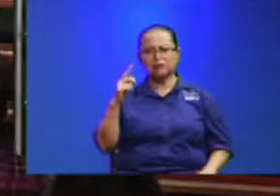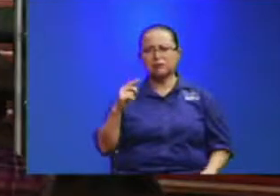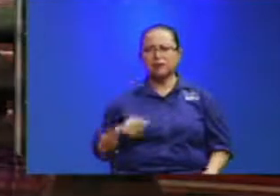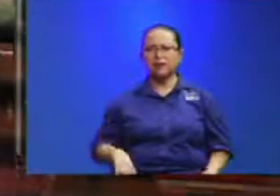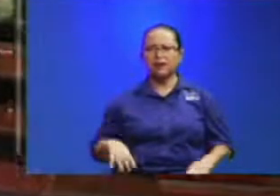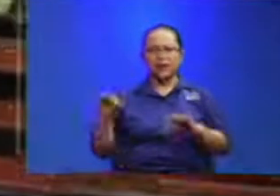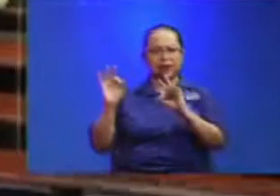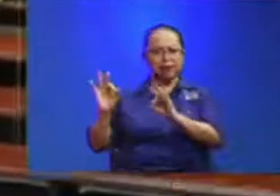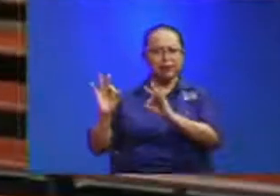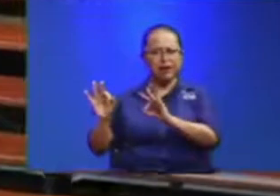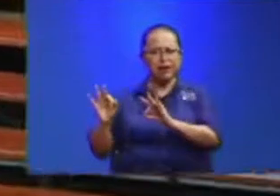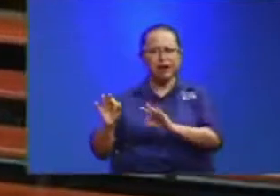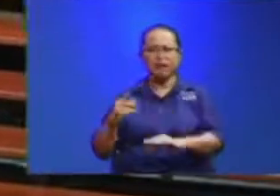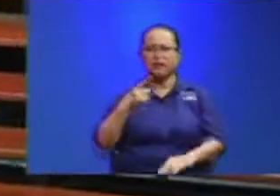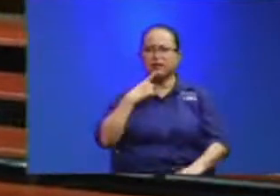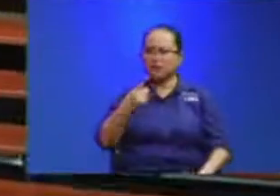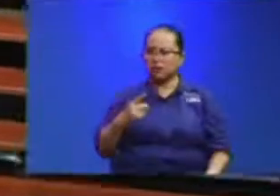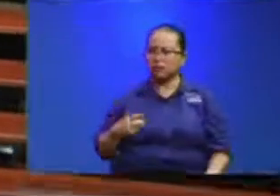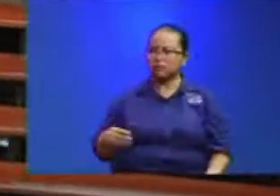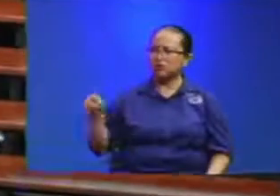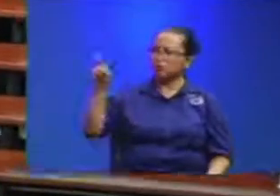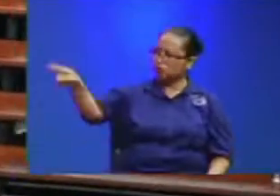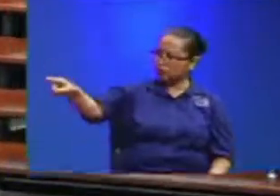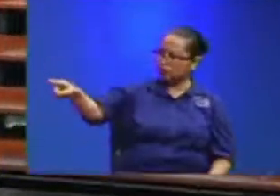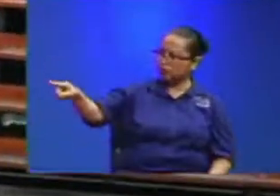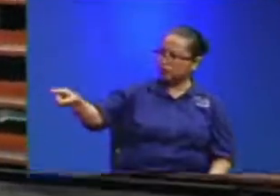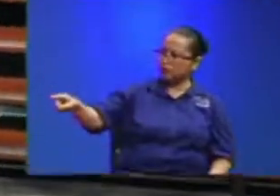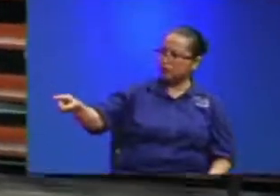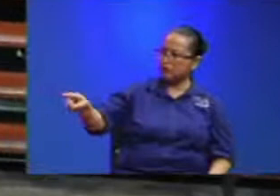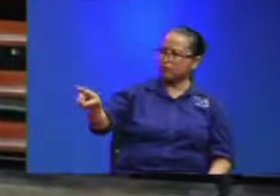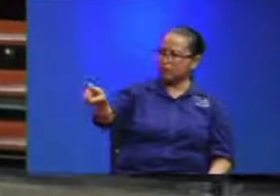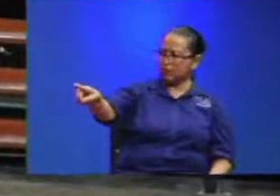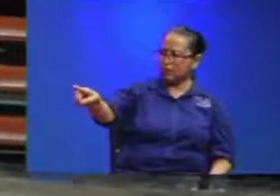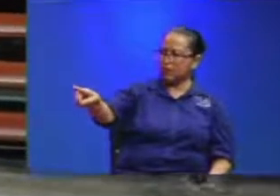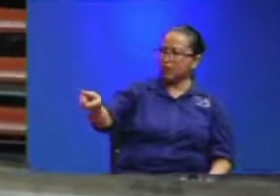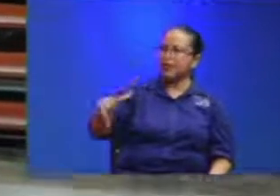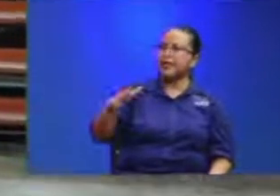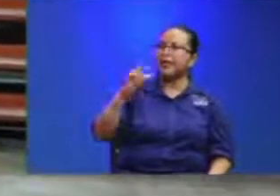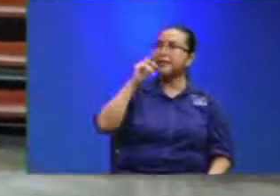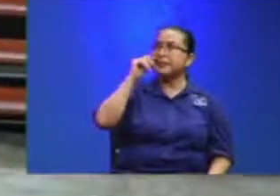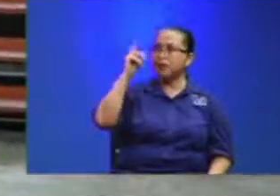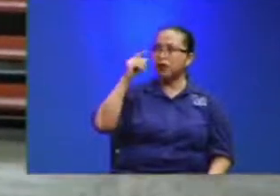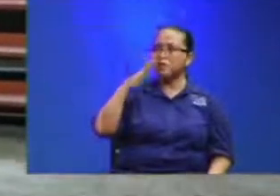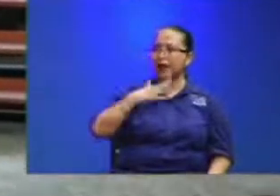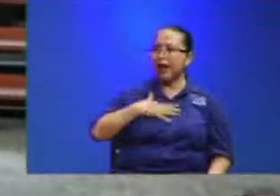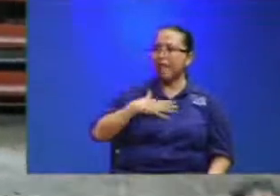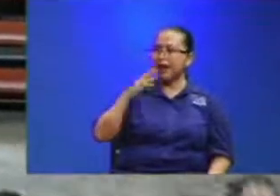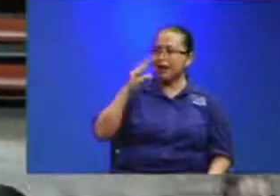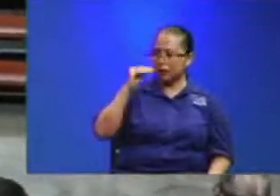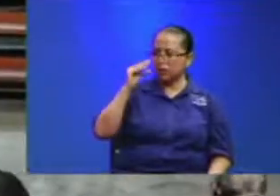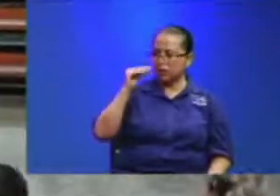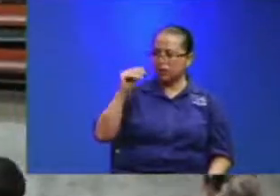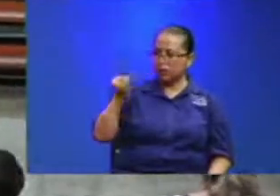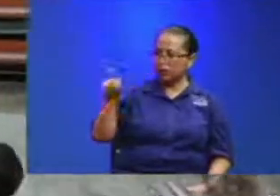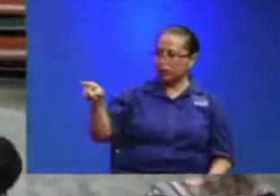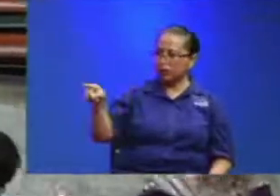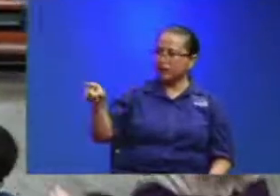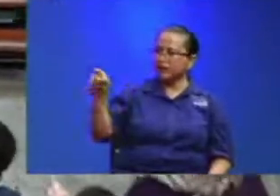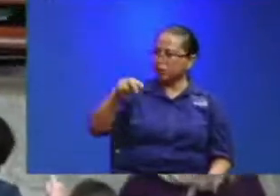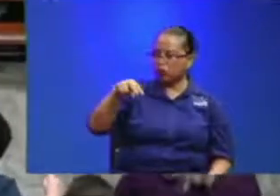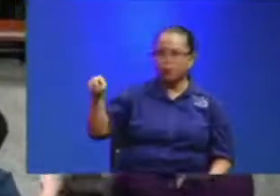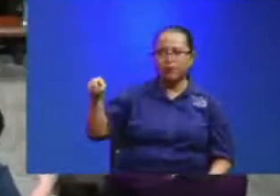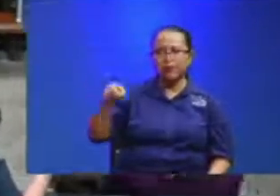dice fulano de tal señor está hablando y con nombre y apellido